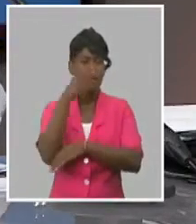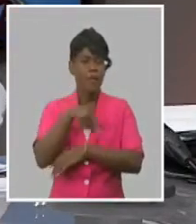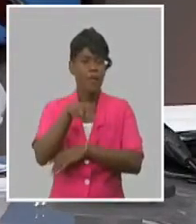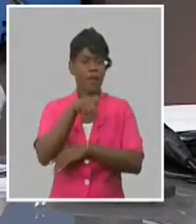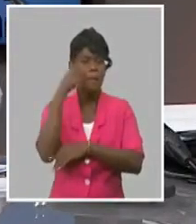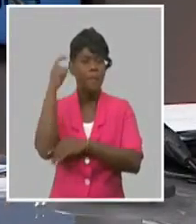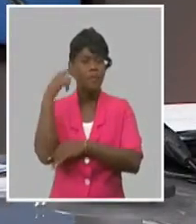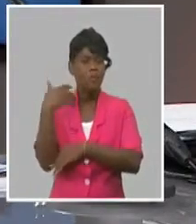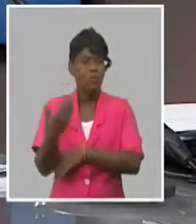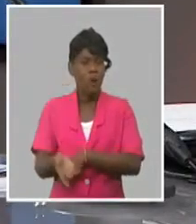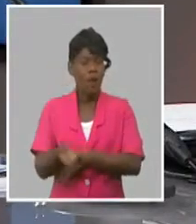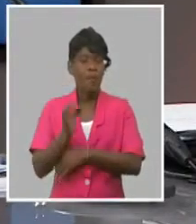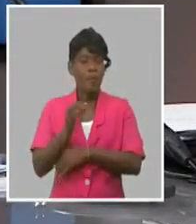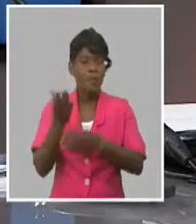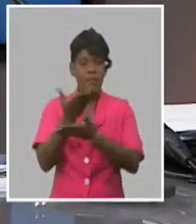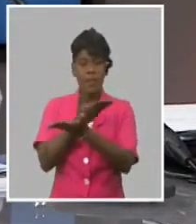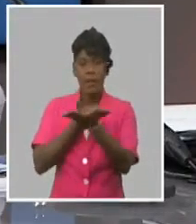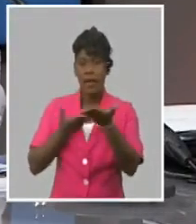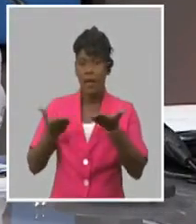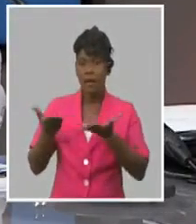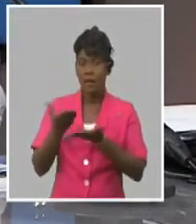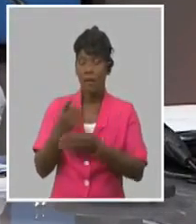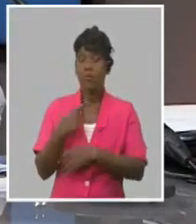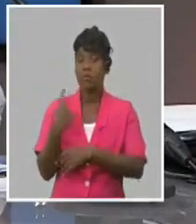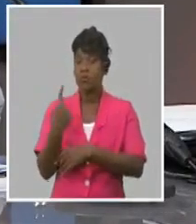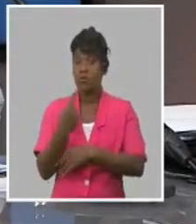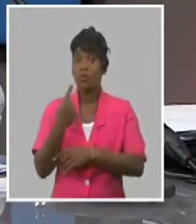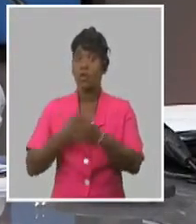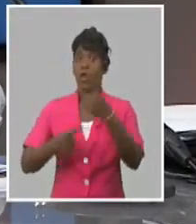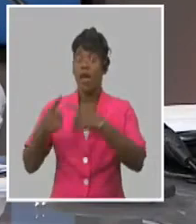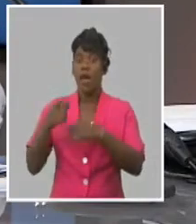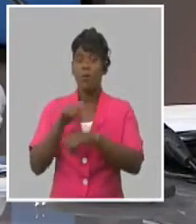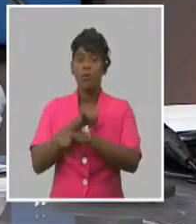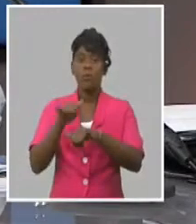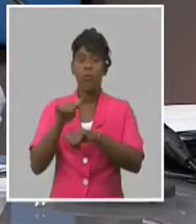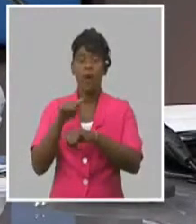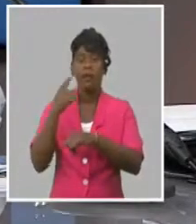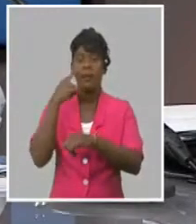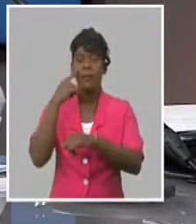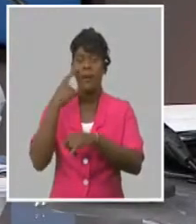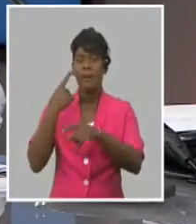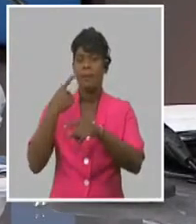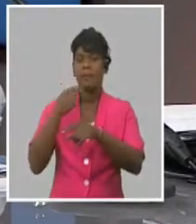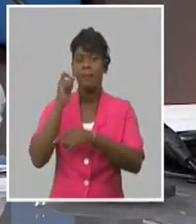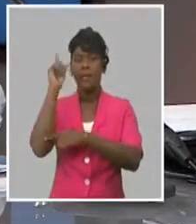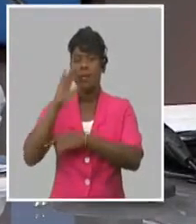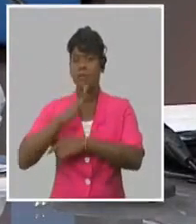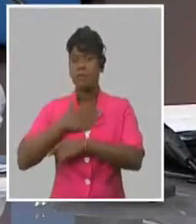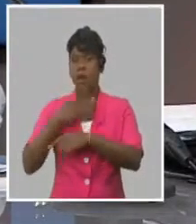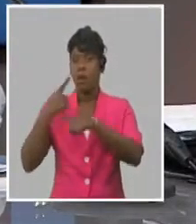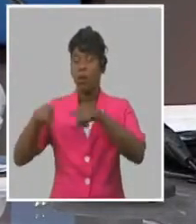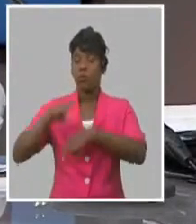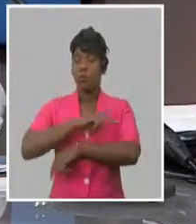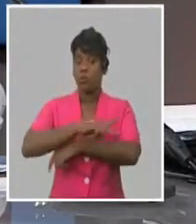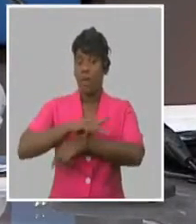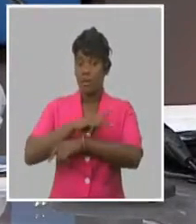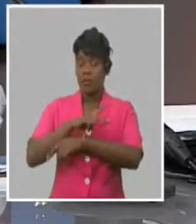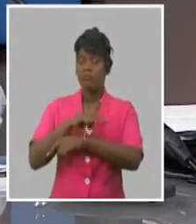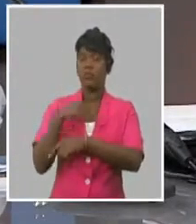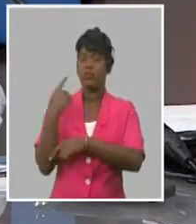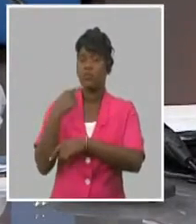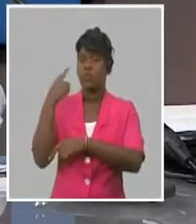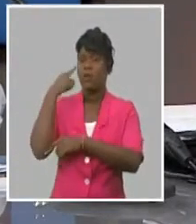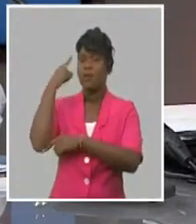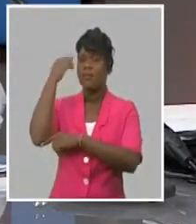especialistas internacionales sobre este tema y hemos visto también experiencias de otros países que tuvieron el fenómeno de la dualidad